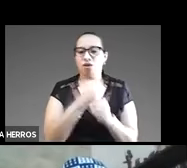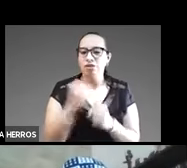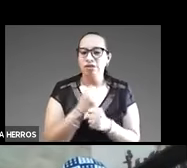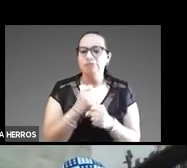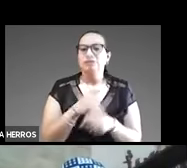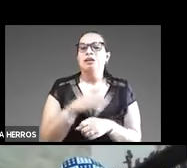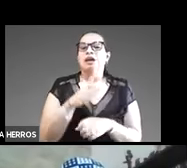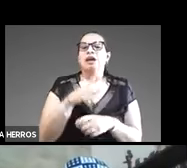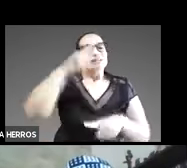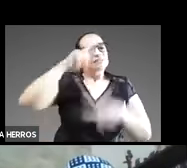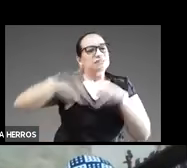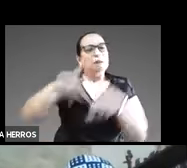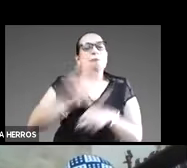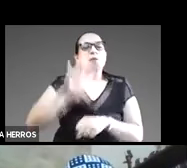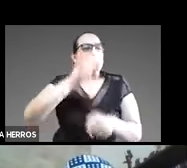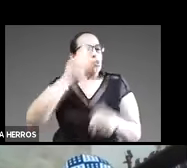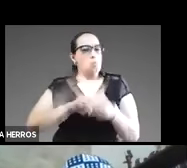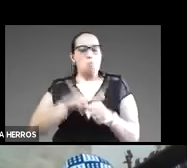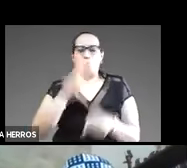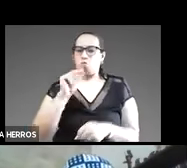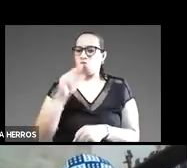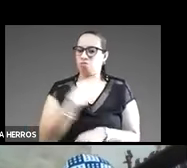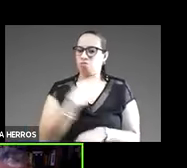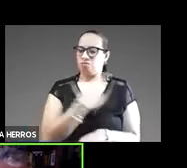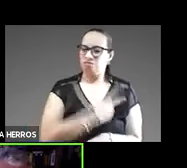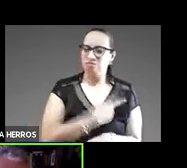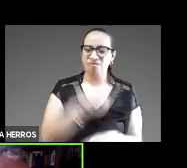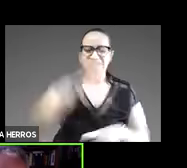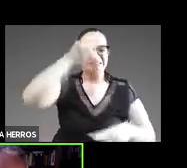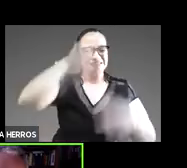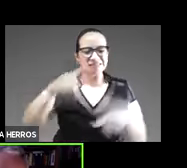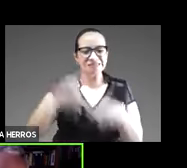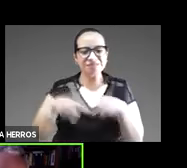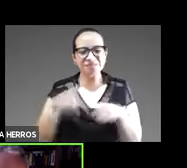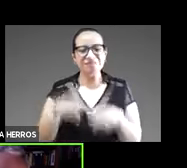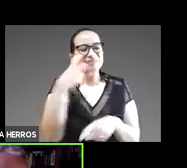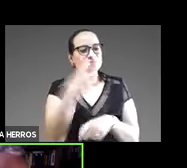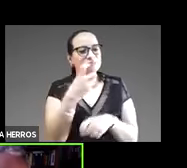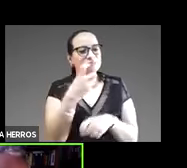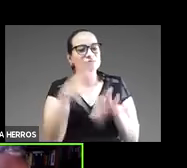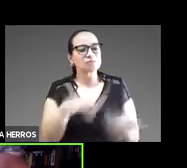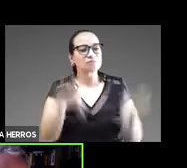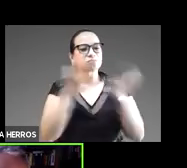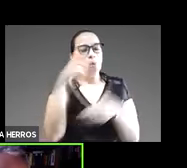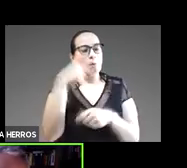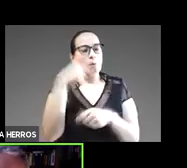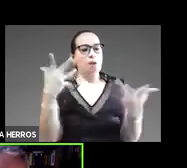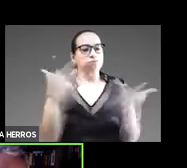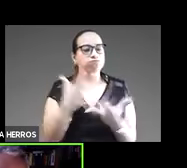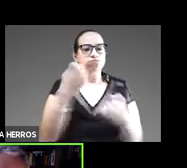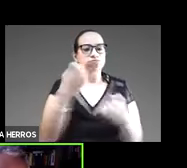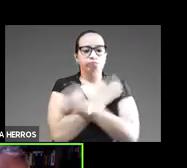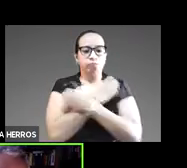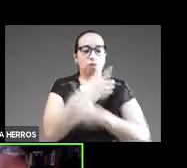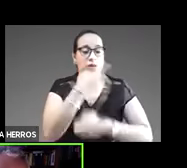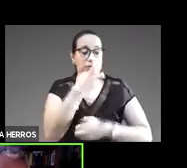Desnormalizarlo, este es como el núcleo de la acción educativa, es trabajar para